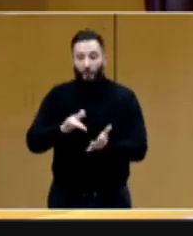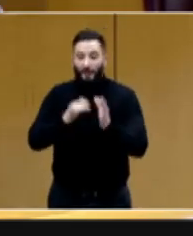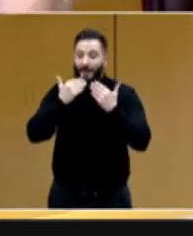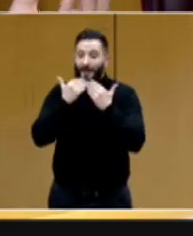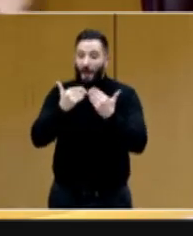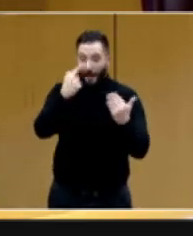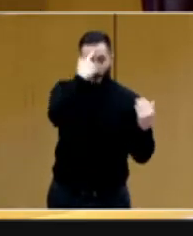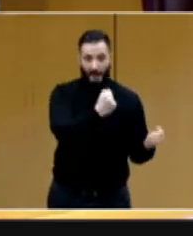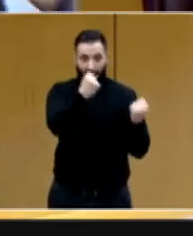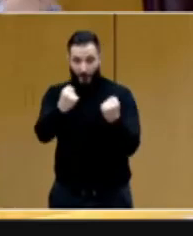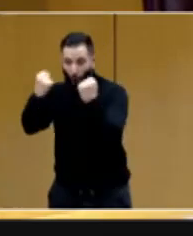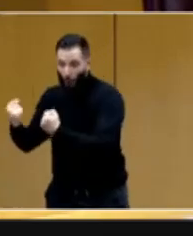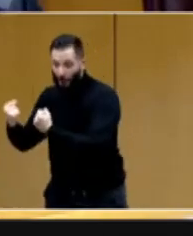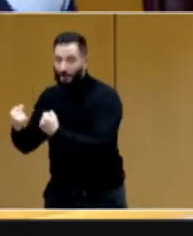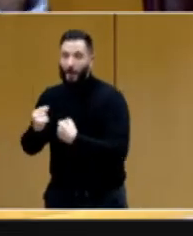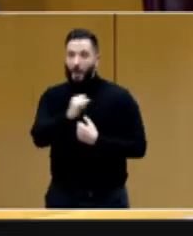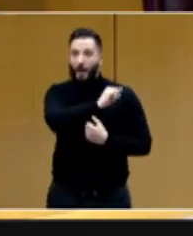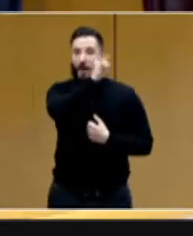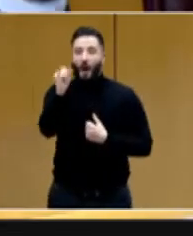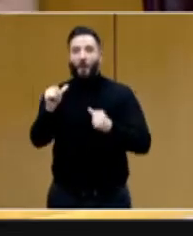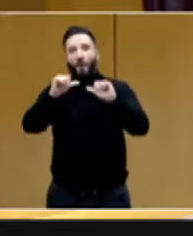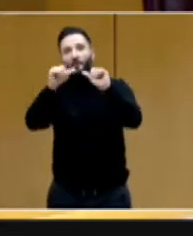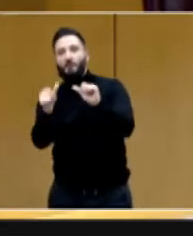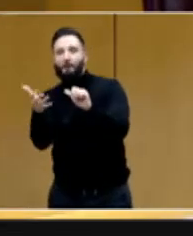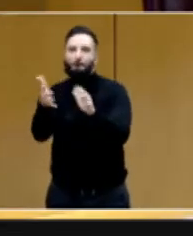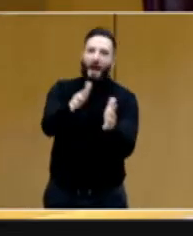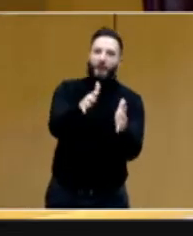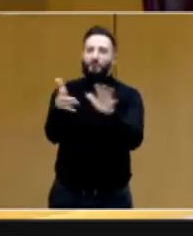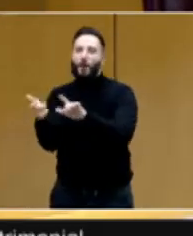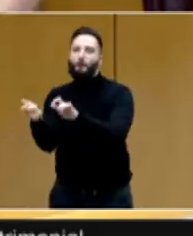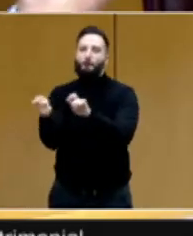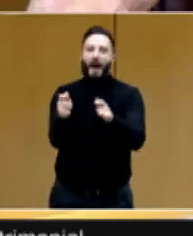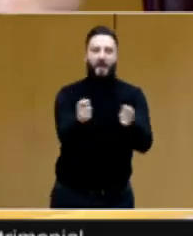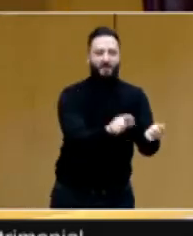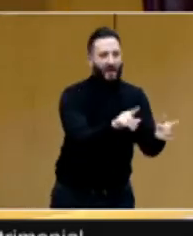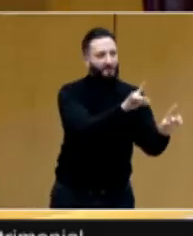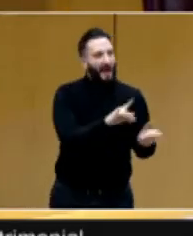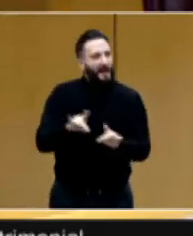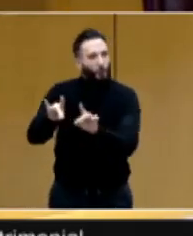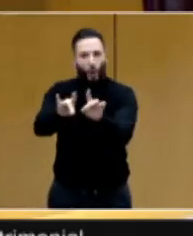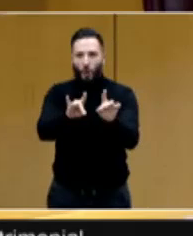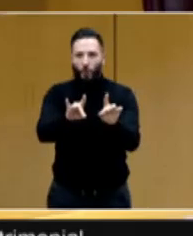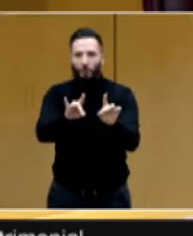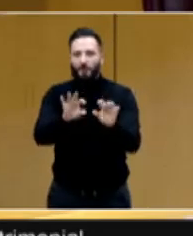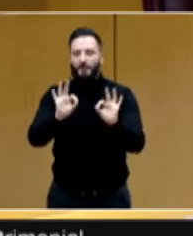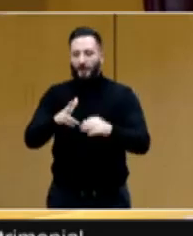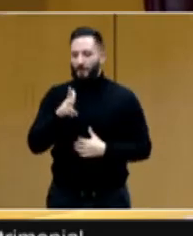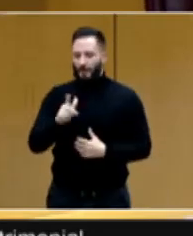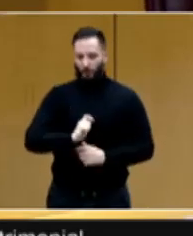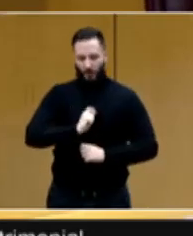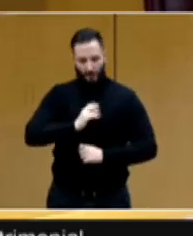existen de forma más o menos parecida en otros territorios de derecho civil propio